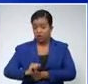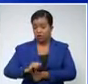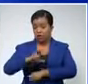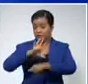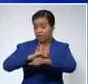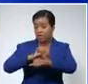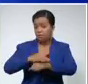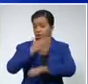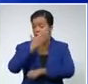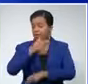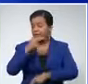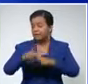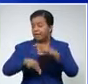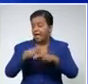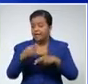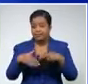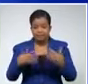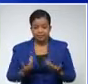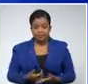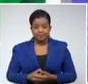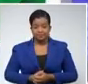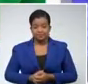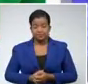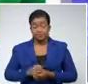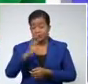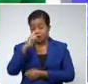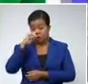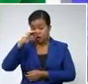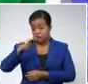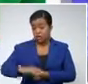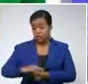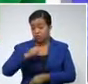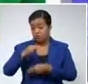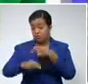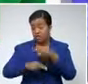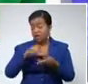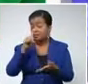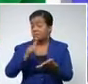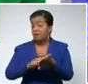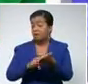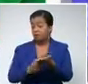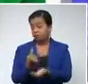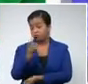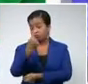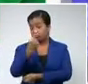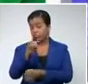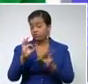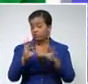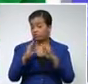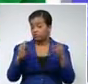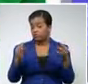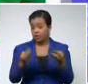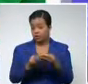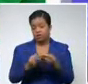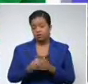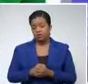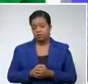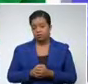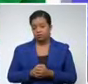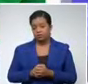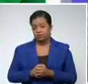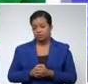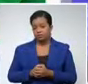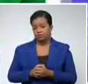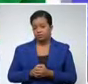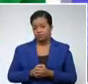No, los niños, primero lo que hacen los padres, los familiares, ¿no? Y toda la sociedad, creo que es un